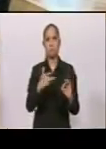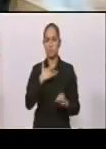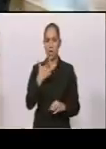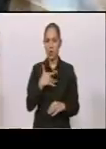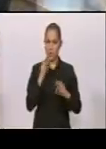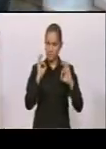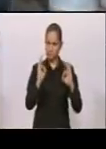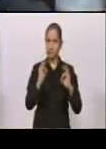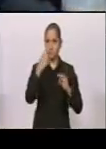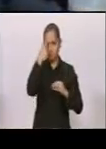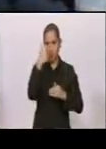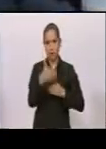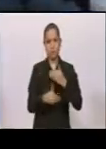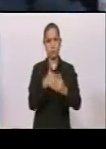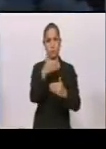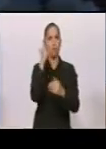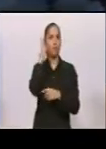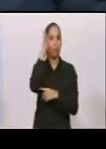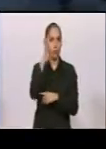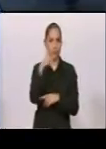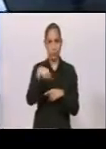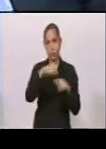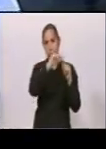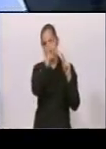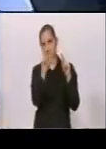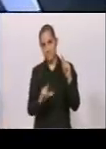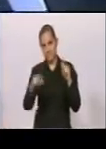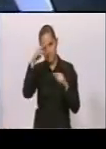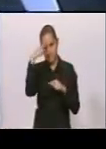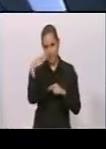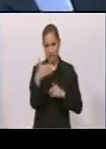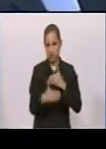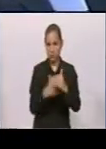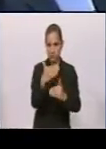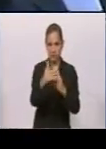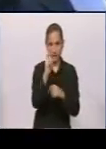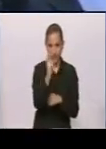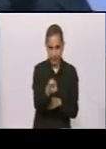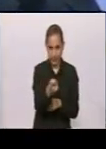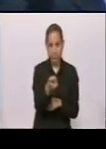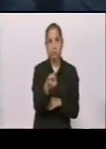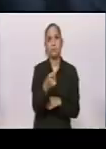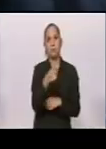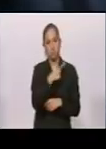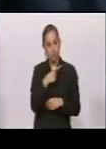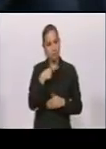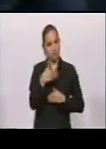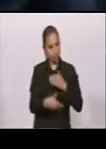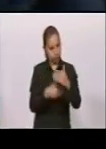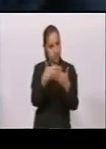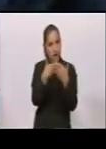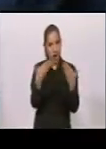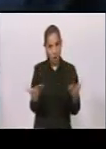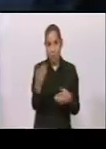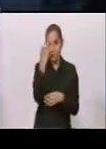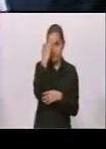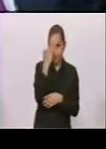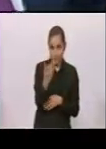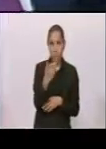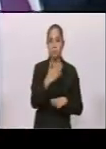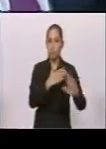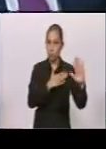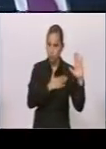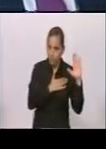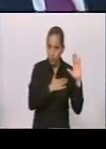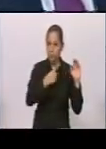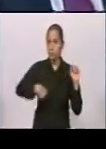el país atraviesa. Es tiempo del compromiso y de la acción ciudadana, de la